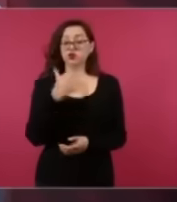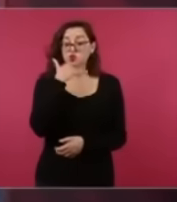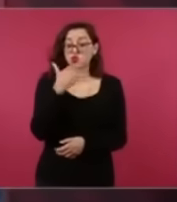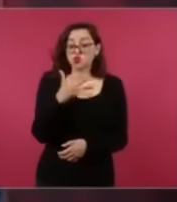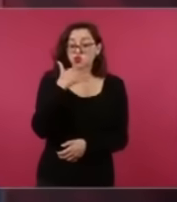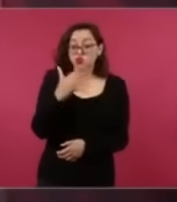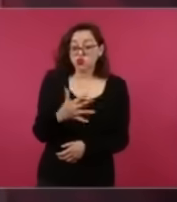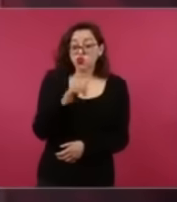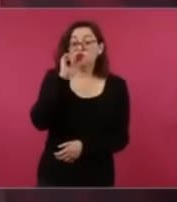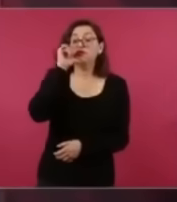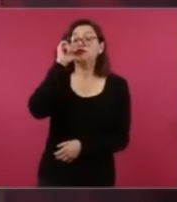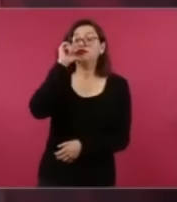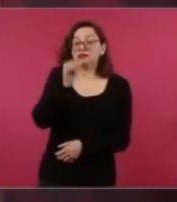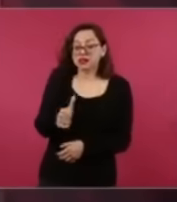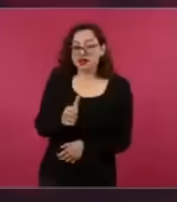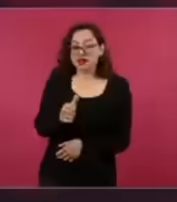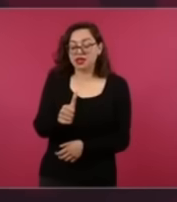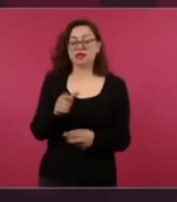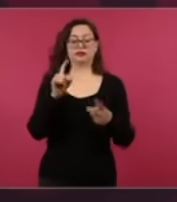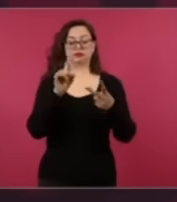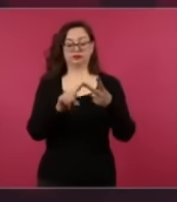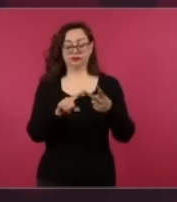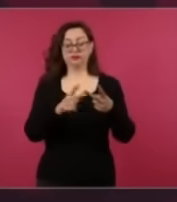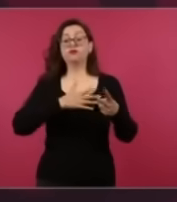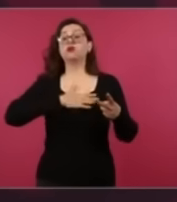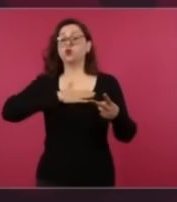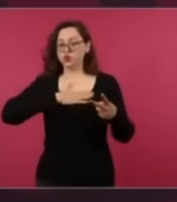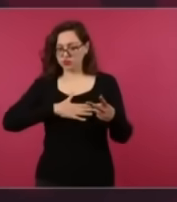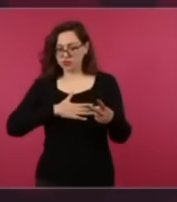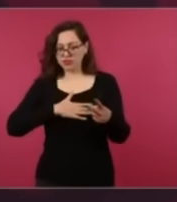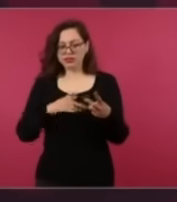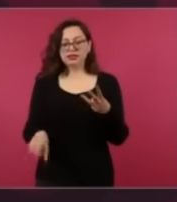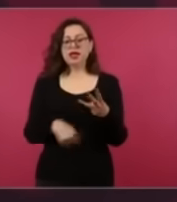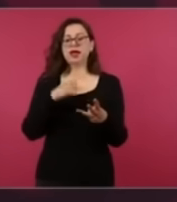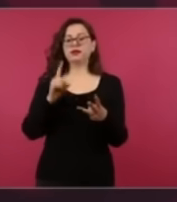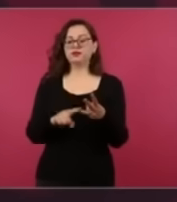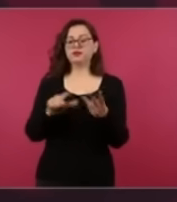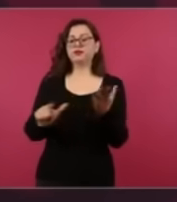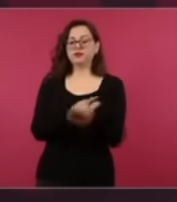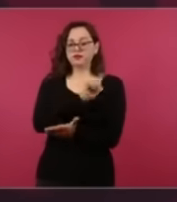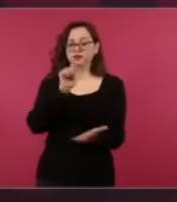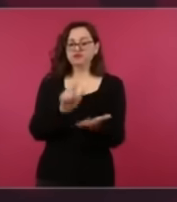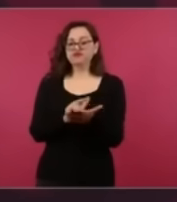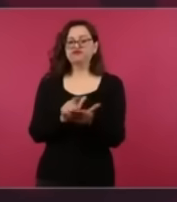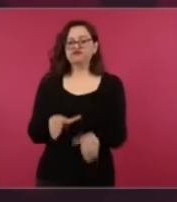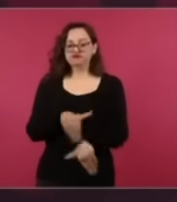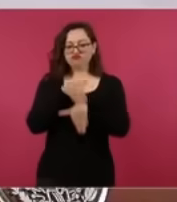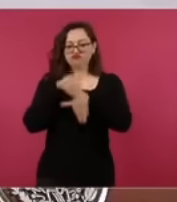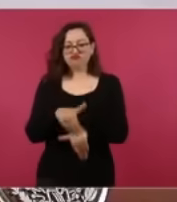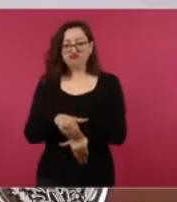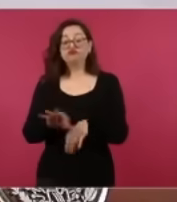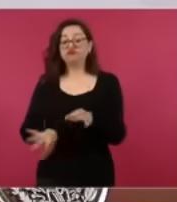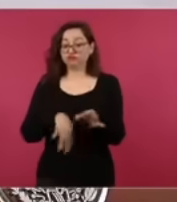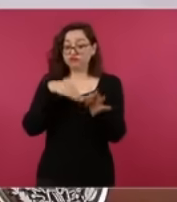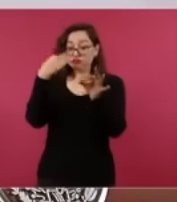justicia, si hay legalidad, si hay un auténtico Estado de Derecho.